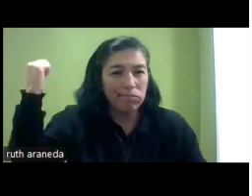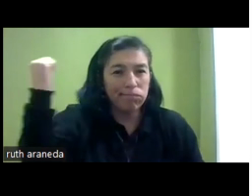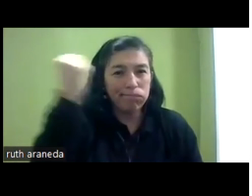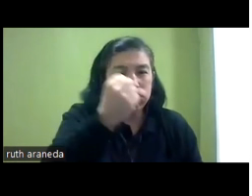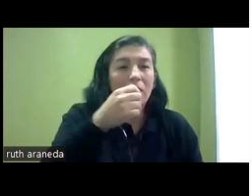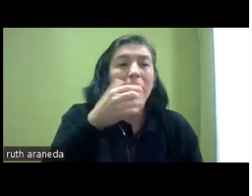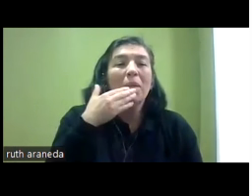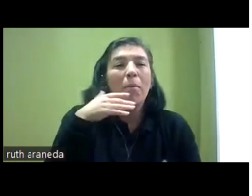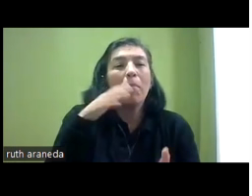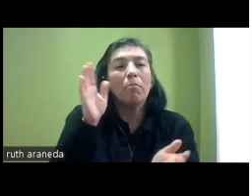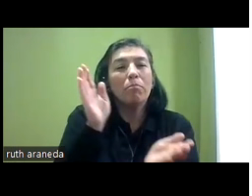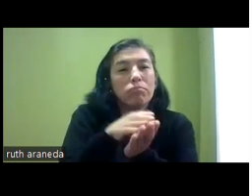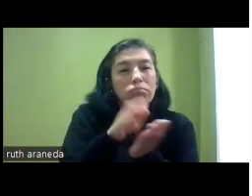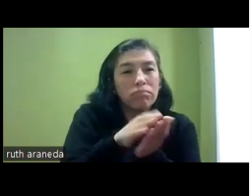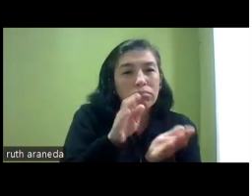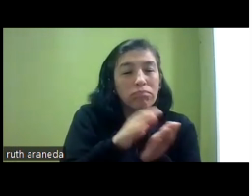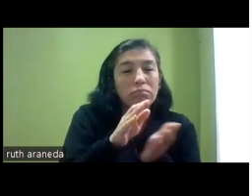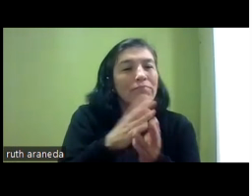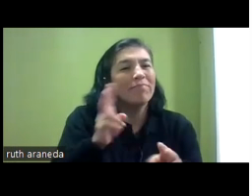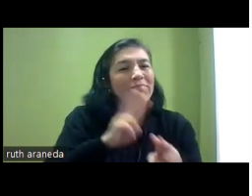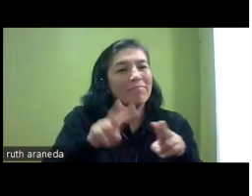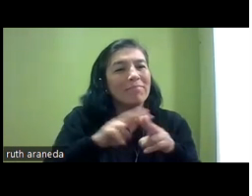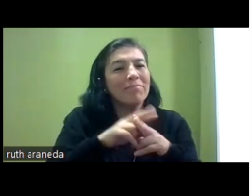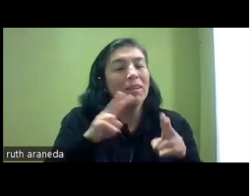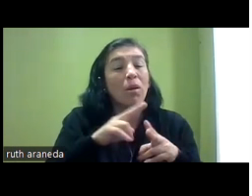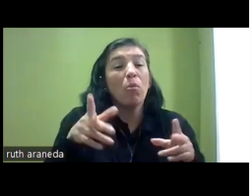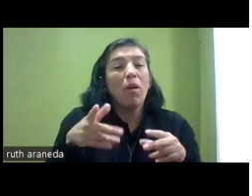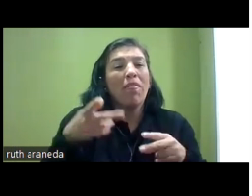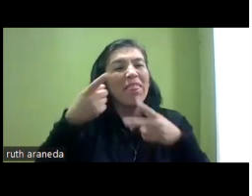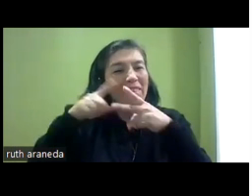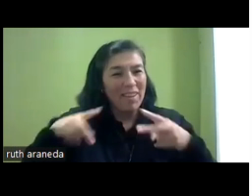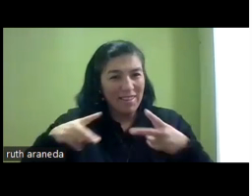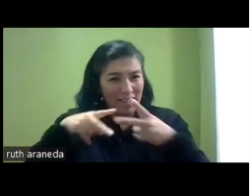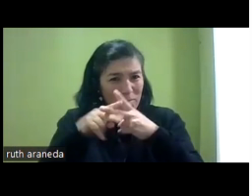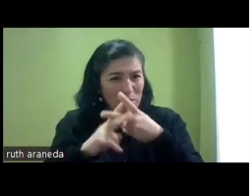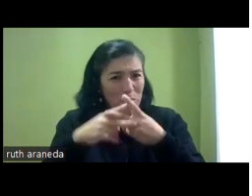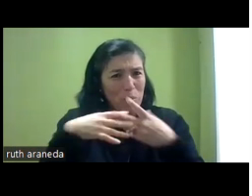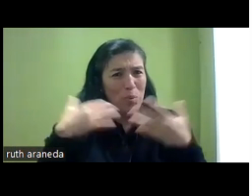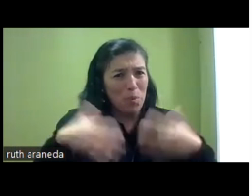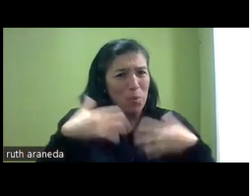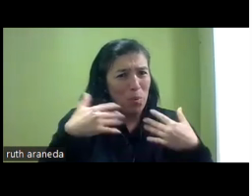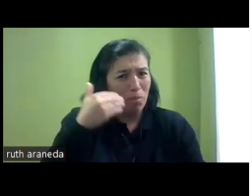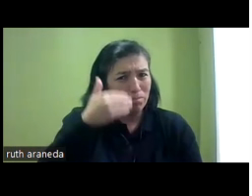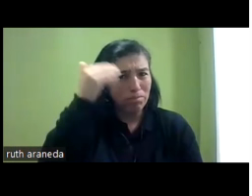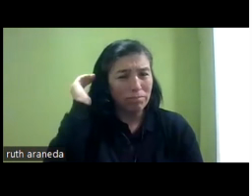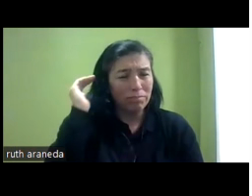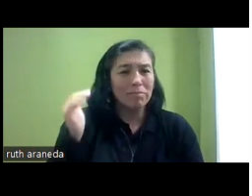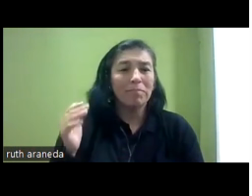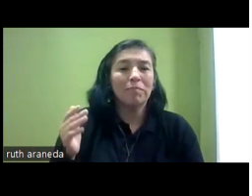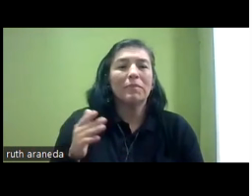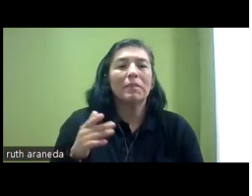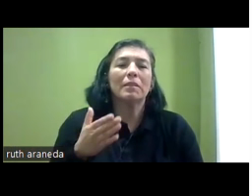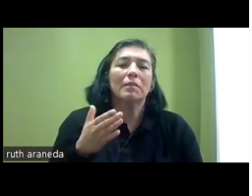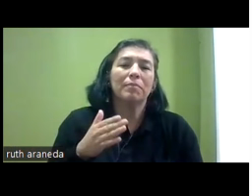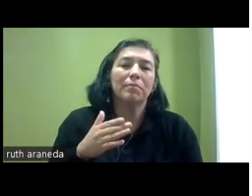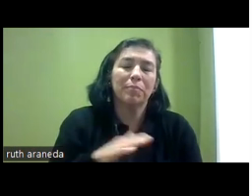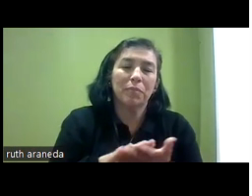eh, desarrollaron un instrumental muy sofisticado que incluía